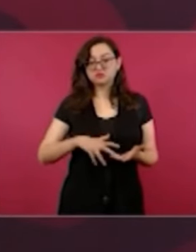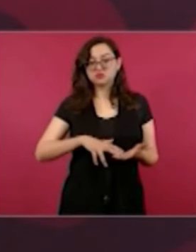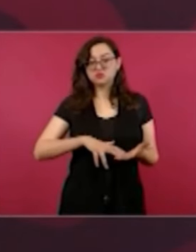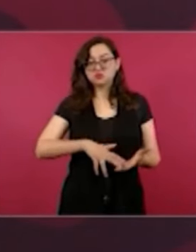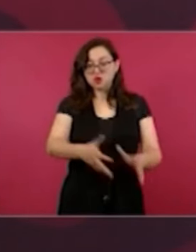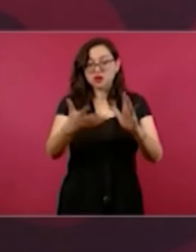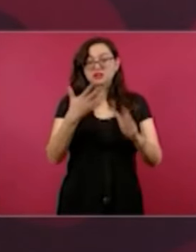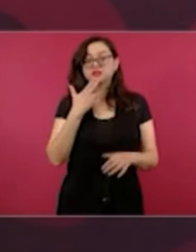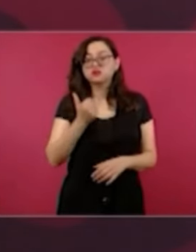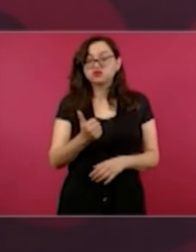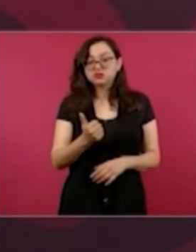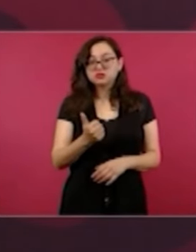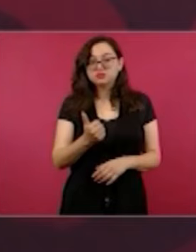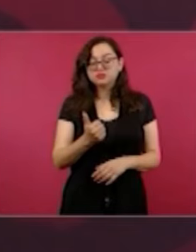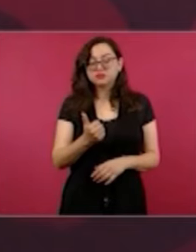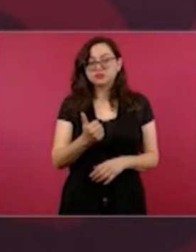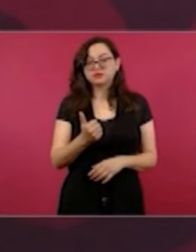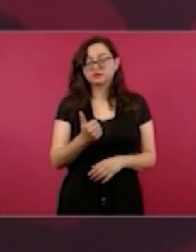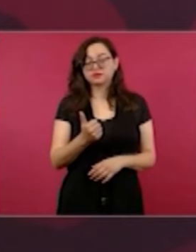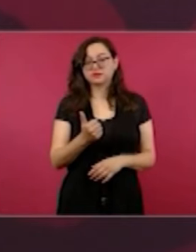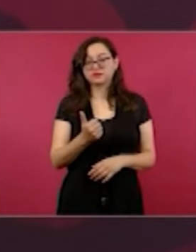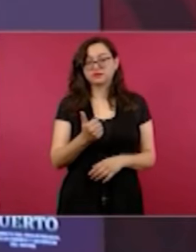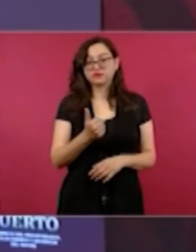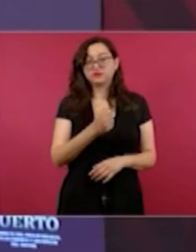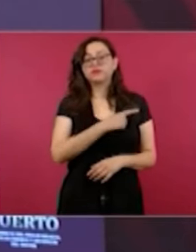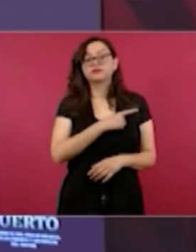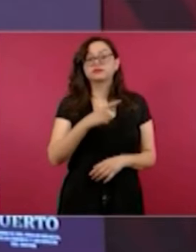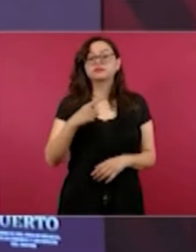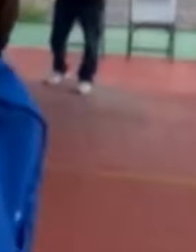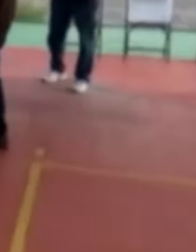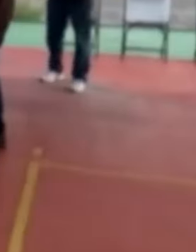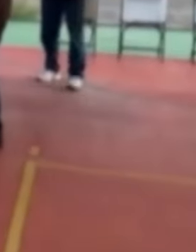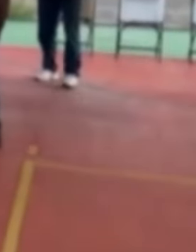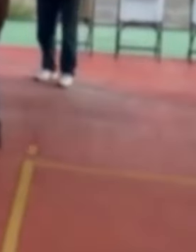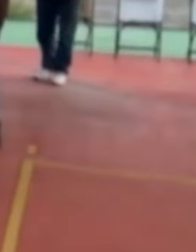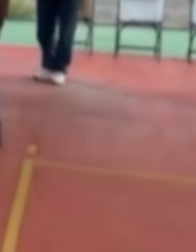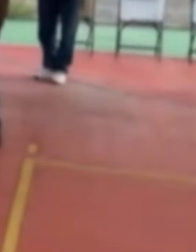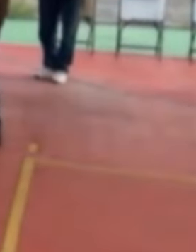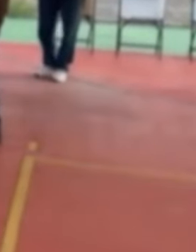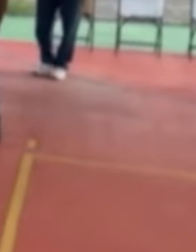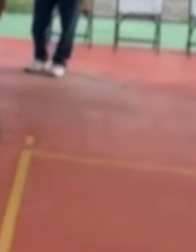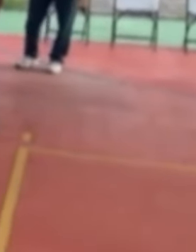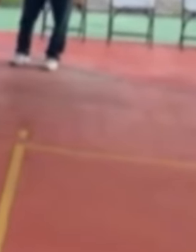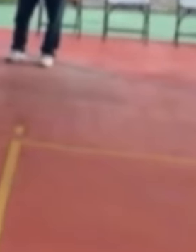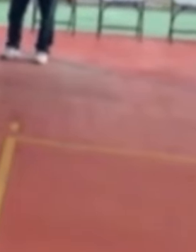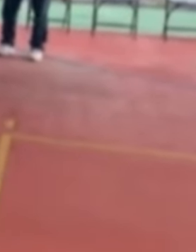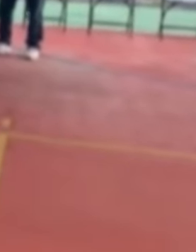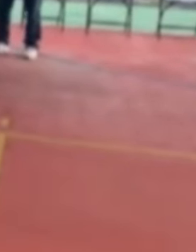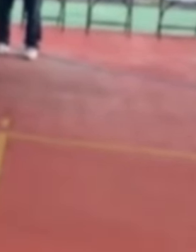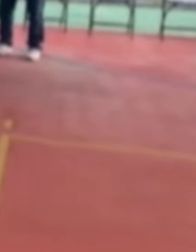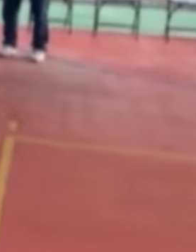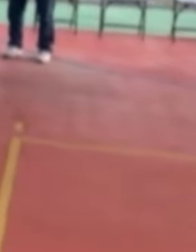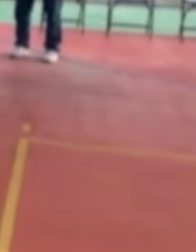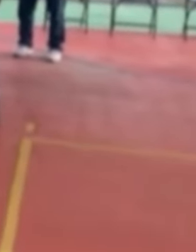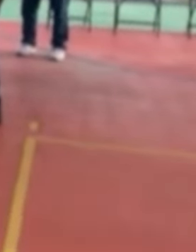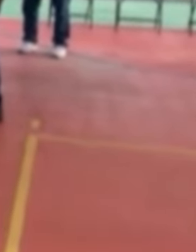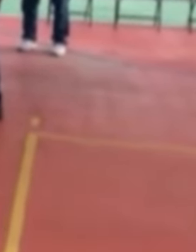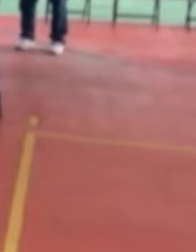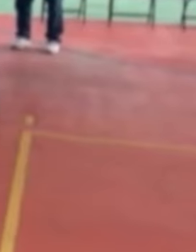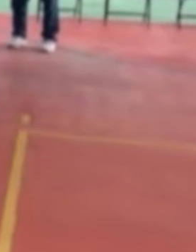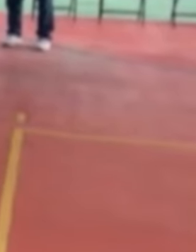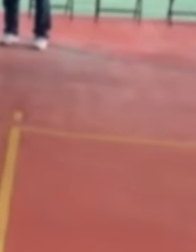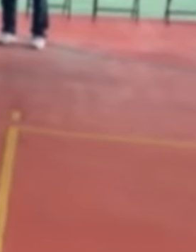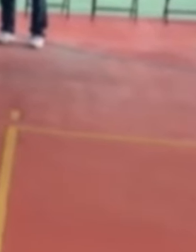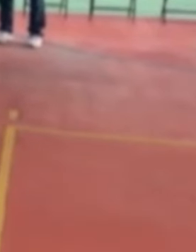por Chiapas, donde los maestros, a últimas fechas esta semana, estuvieron